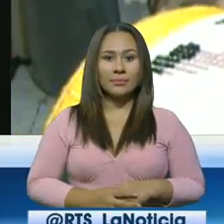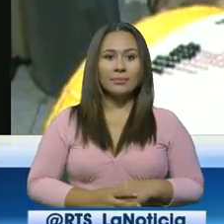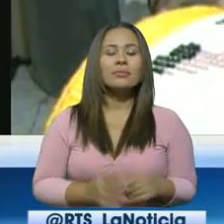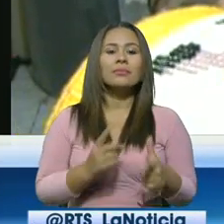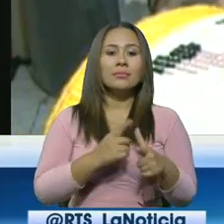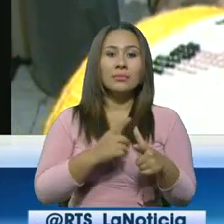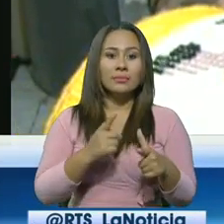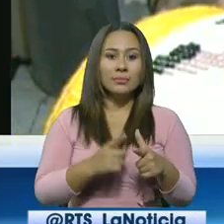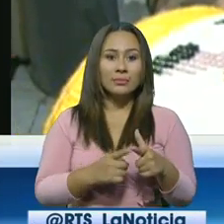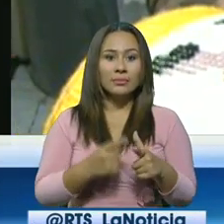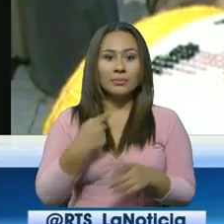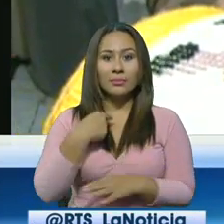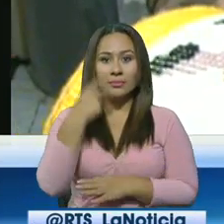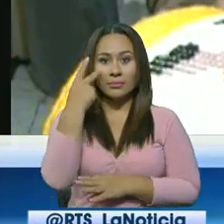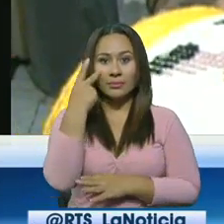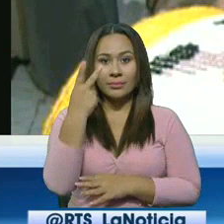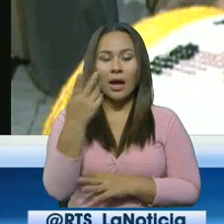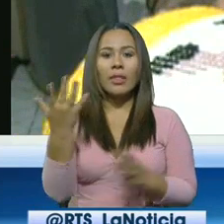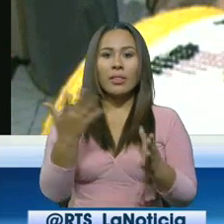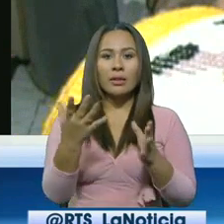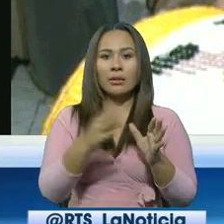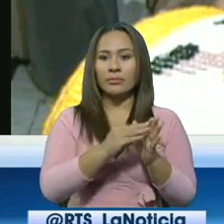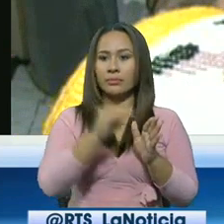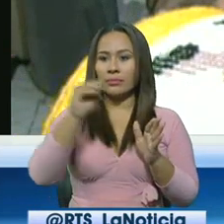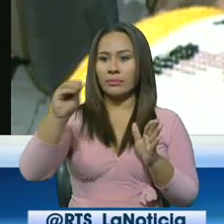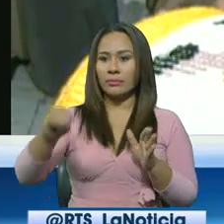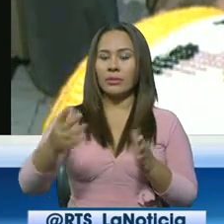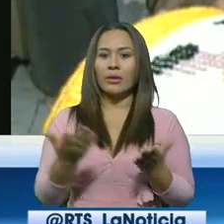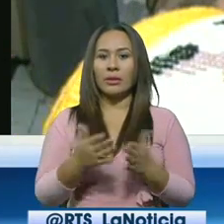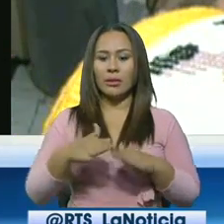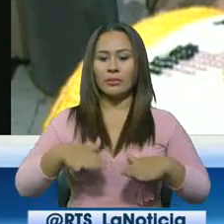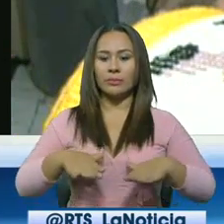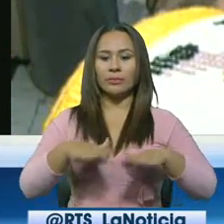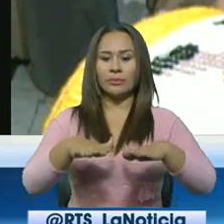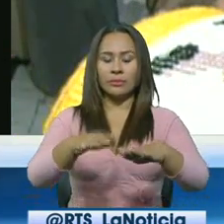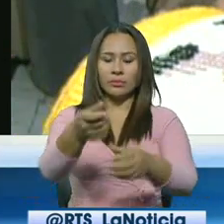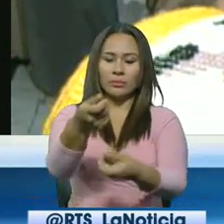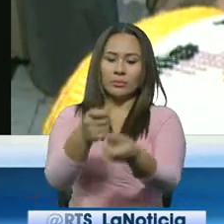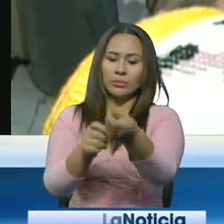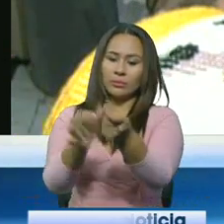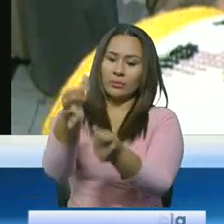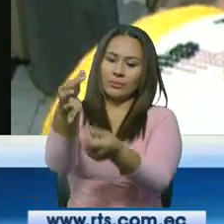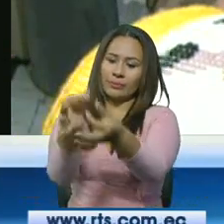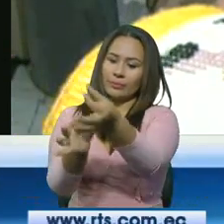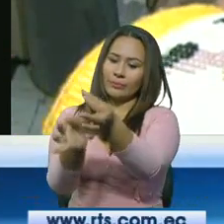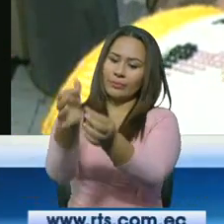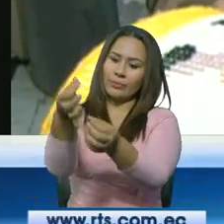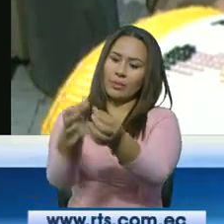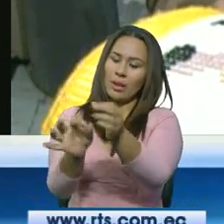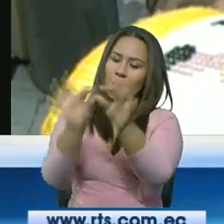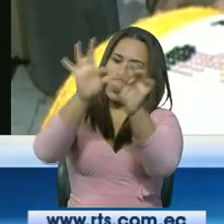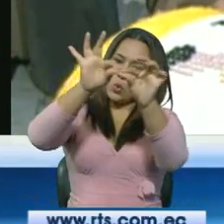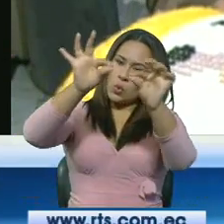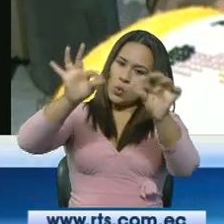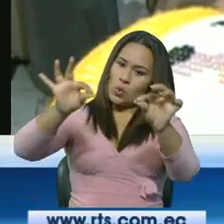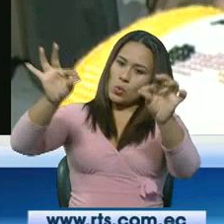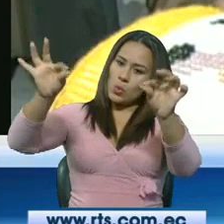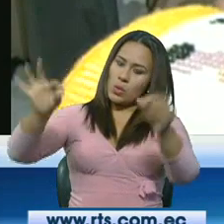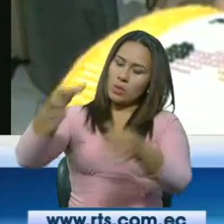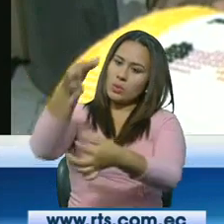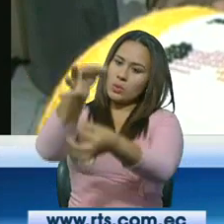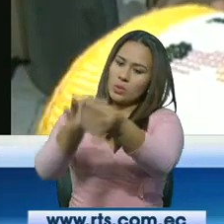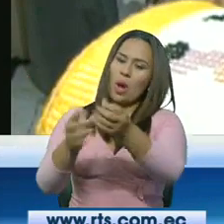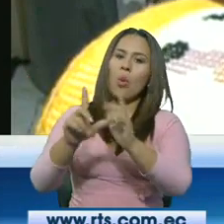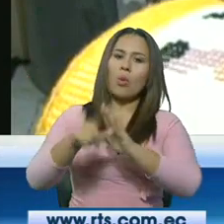Entonces eso se va y se pone ya en el telar, después que está urdido, se pone en el telar, para luego ponerse en